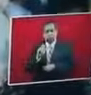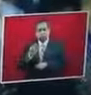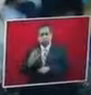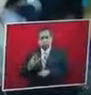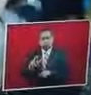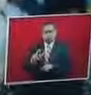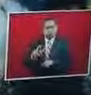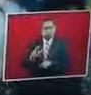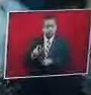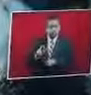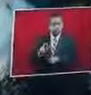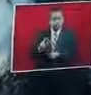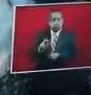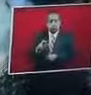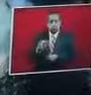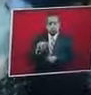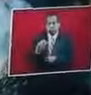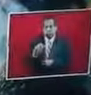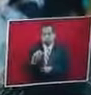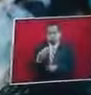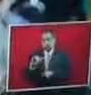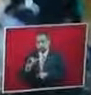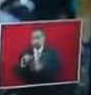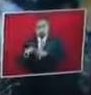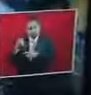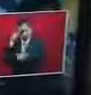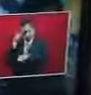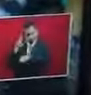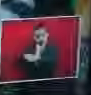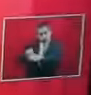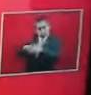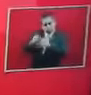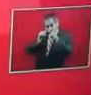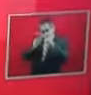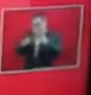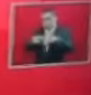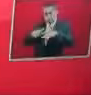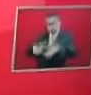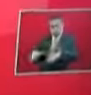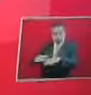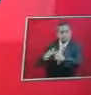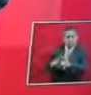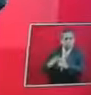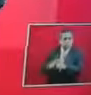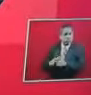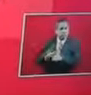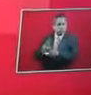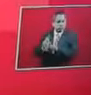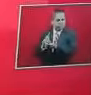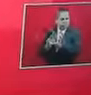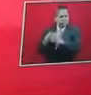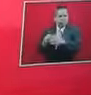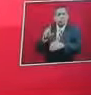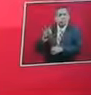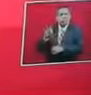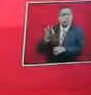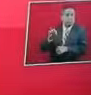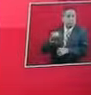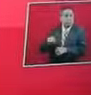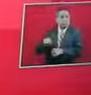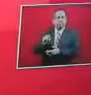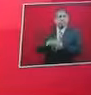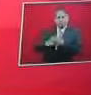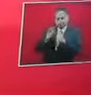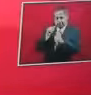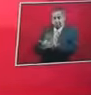de Eleazar, Nitzia Araceli es directora de atención a la población vulnerable del DIF estatal, involucrada